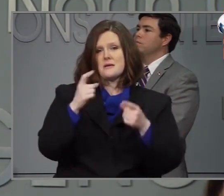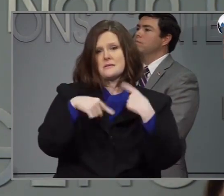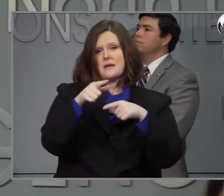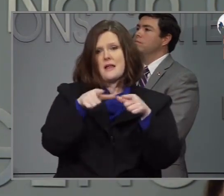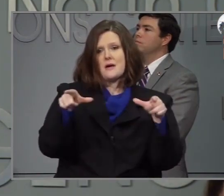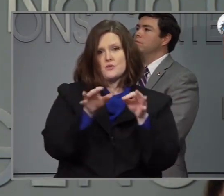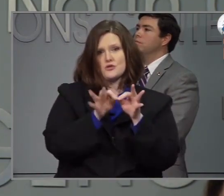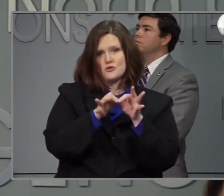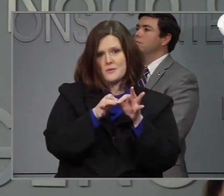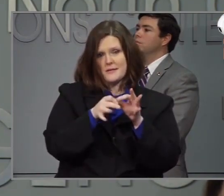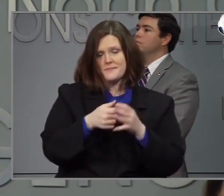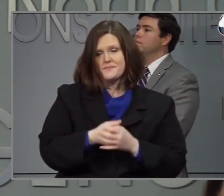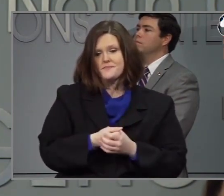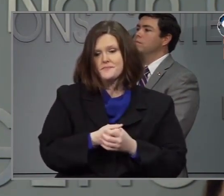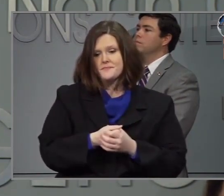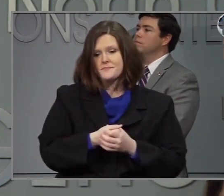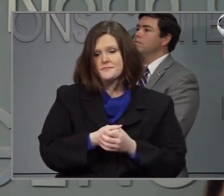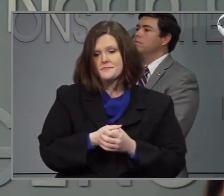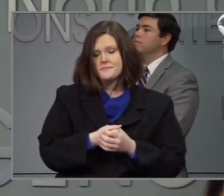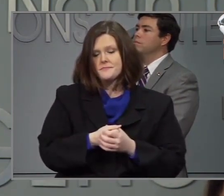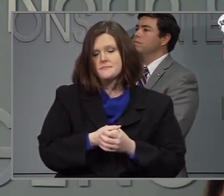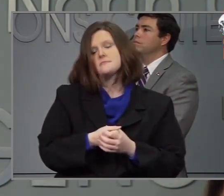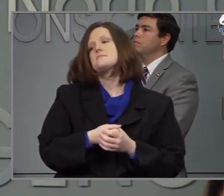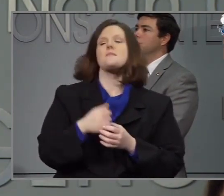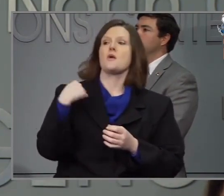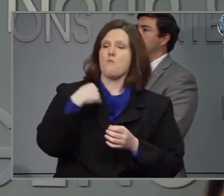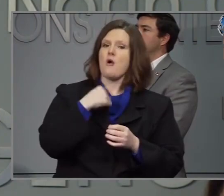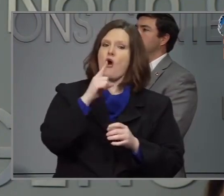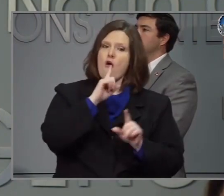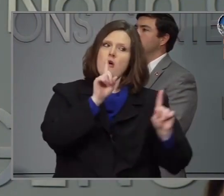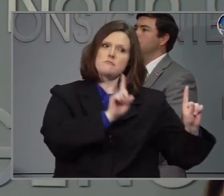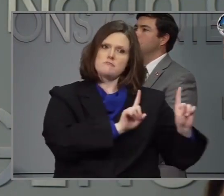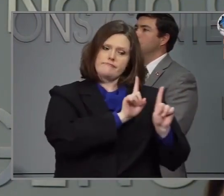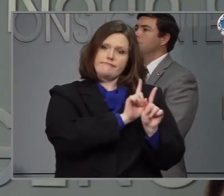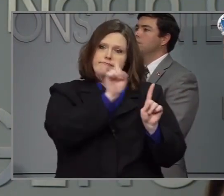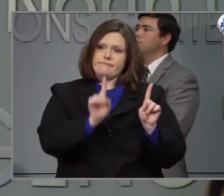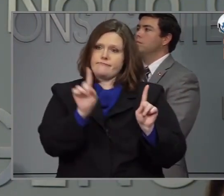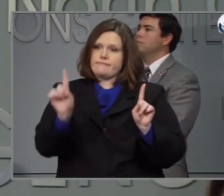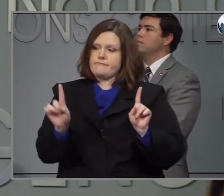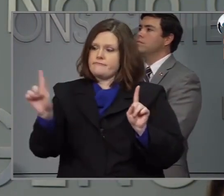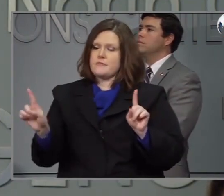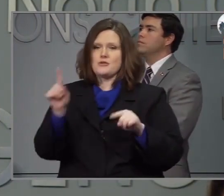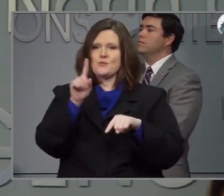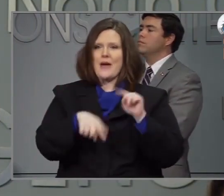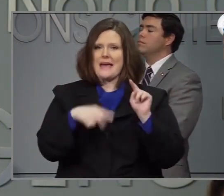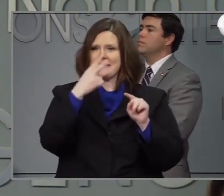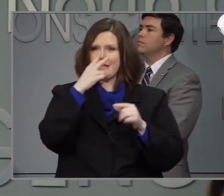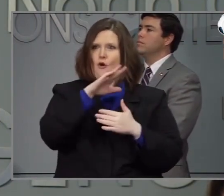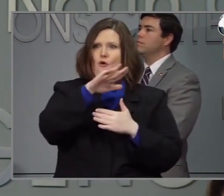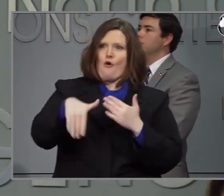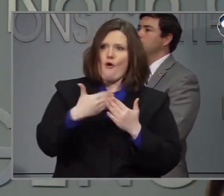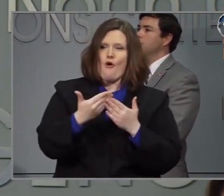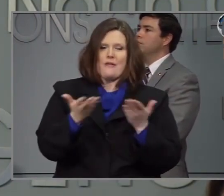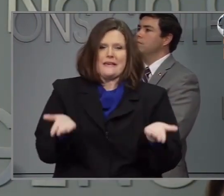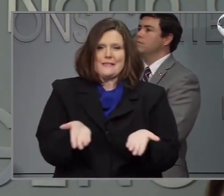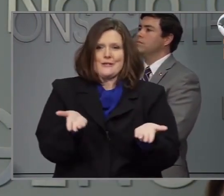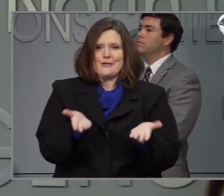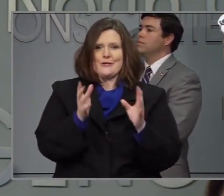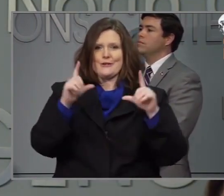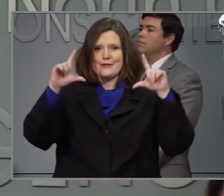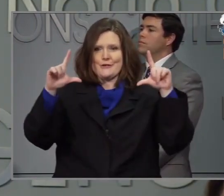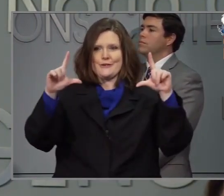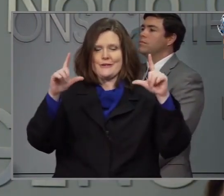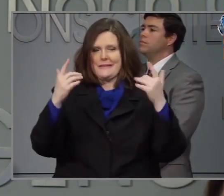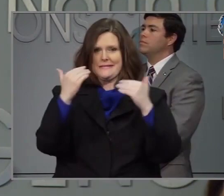martín está haciendo nuestra interpretación de señales estamos manteniendo nuestro distanciamiento social por lo que no los ven